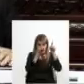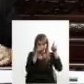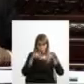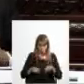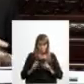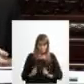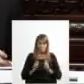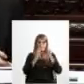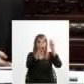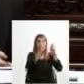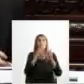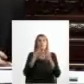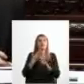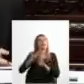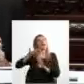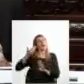Porque no se escuchó.